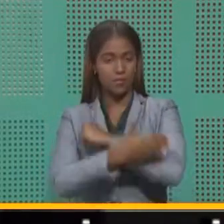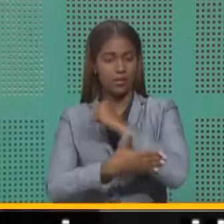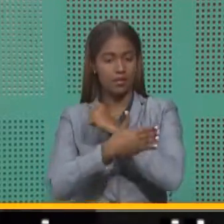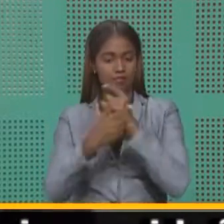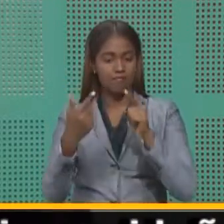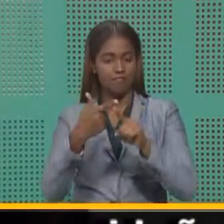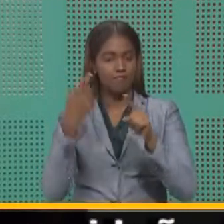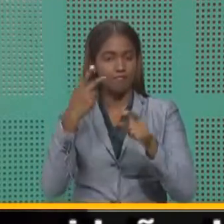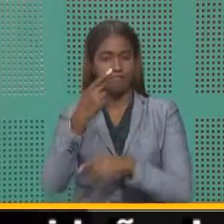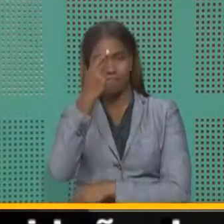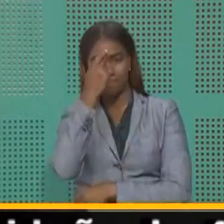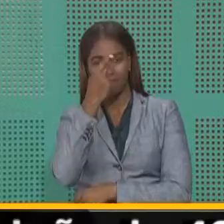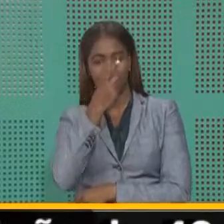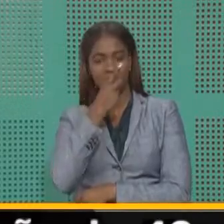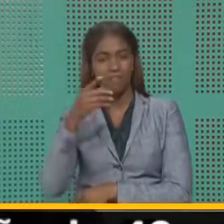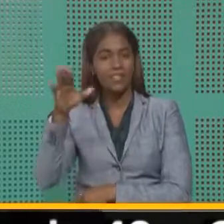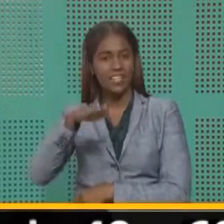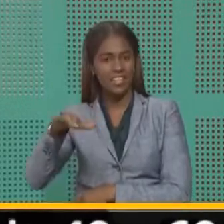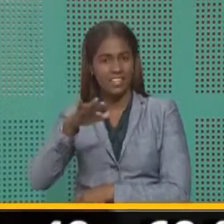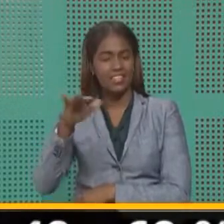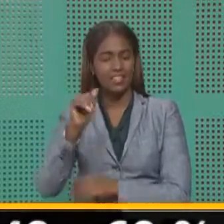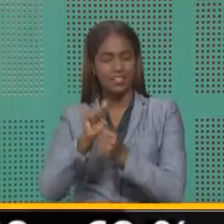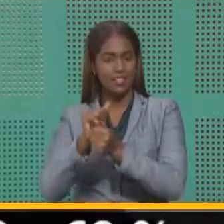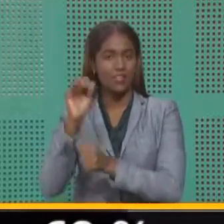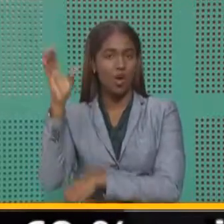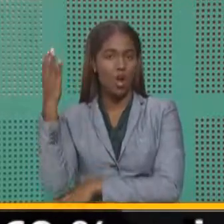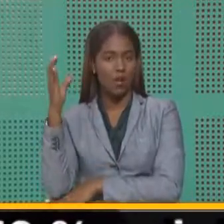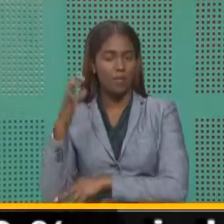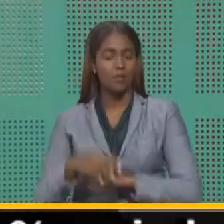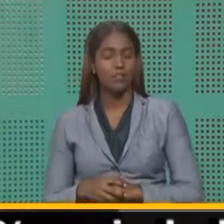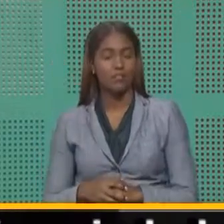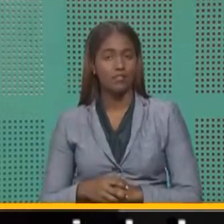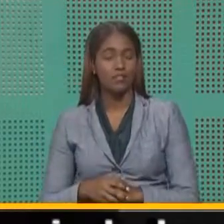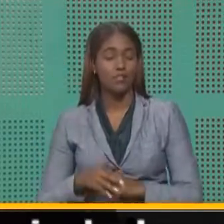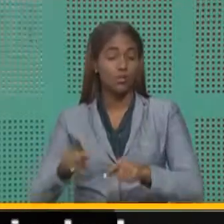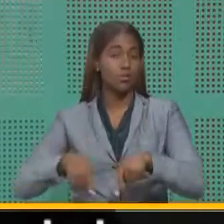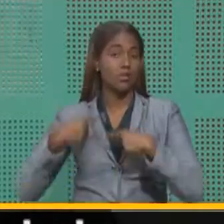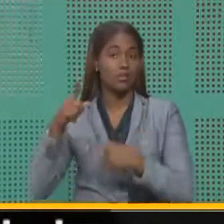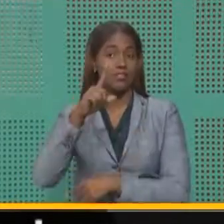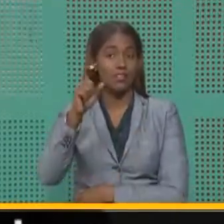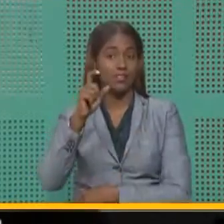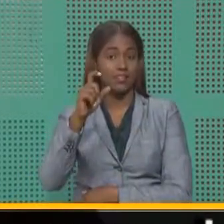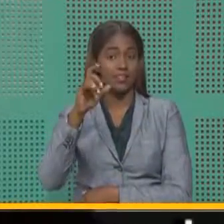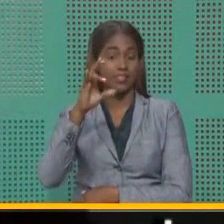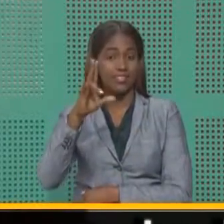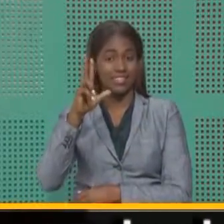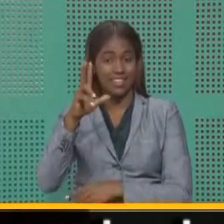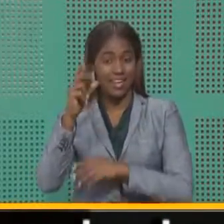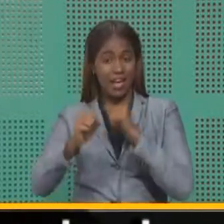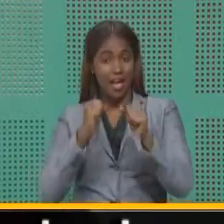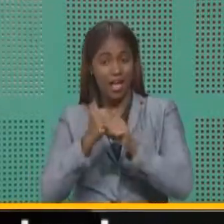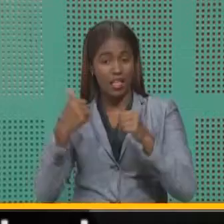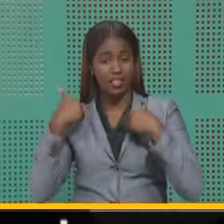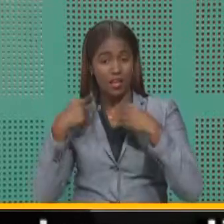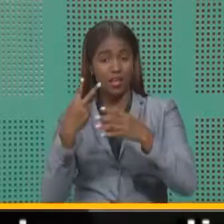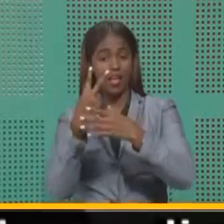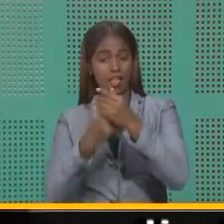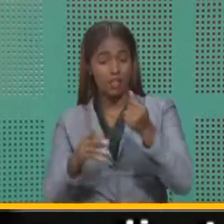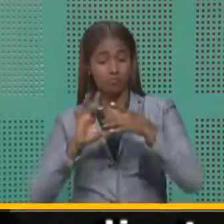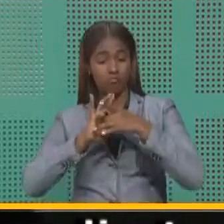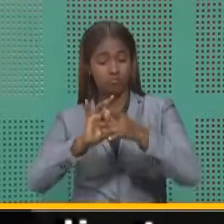repúblicas de colombia durante los 113 años de relaciones diplomáticas que existen entre ambas naciones